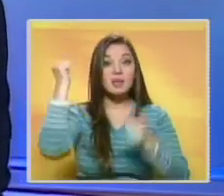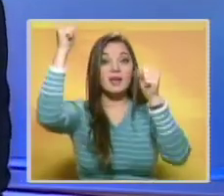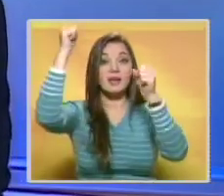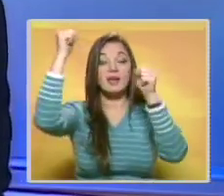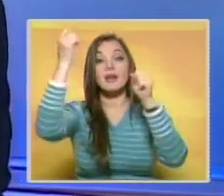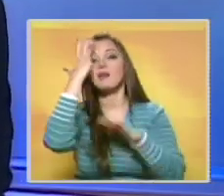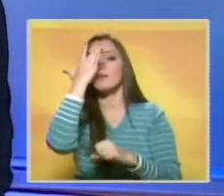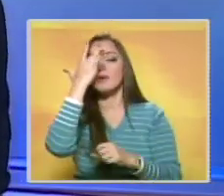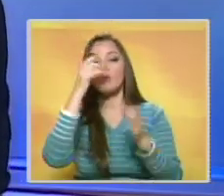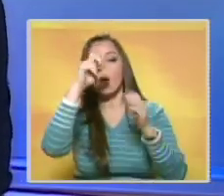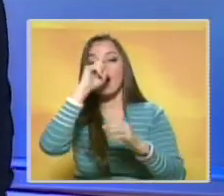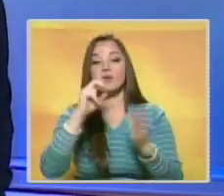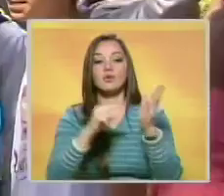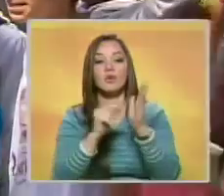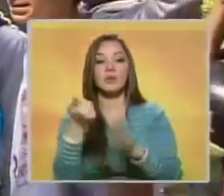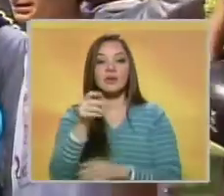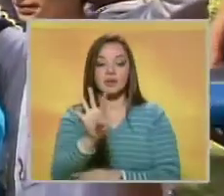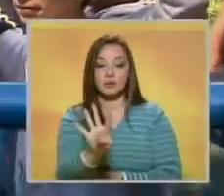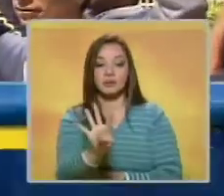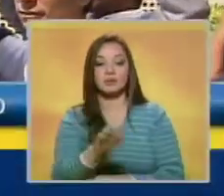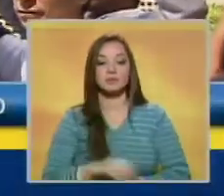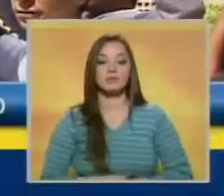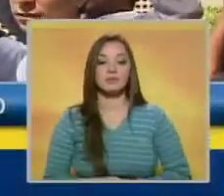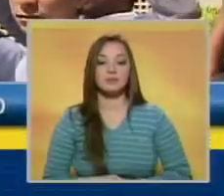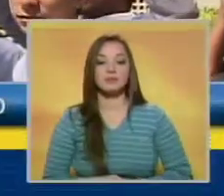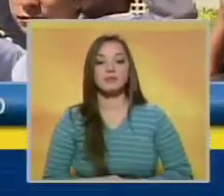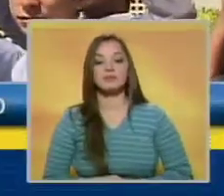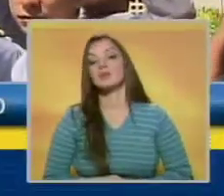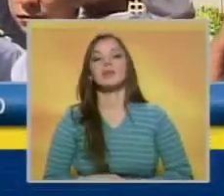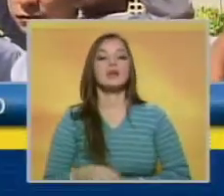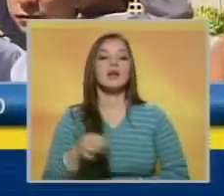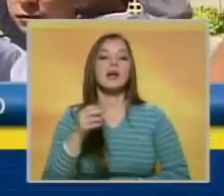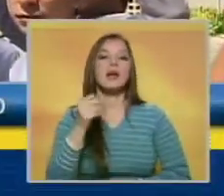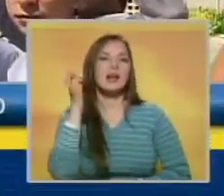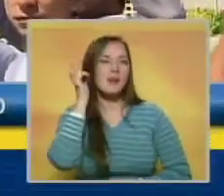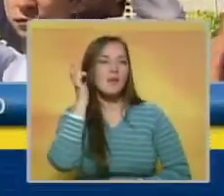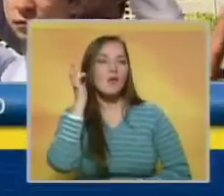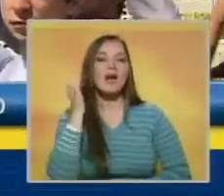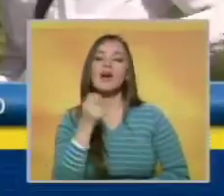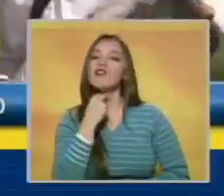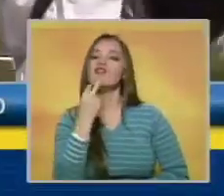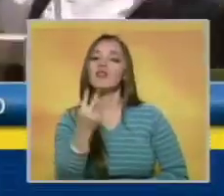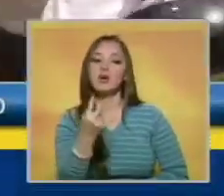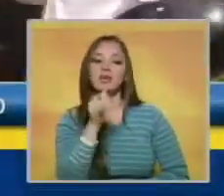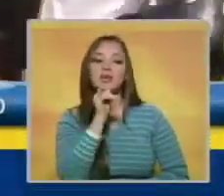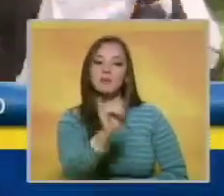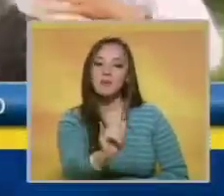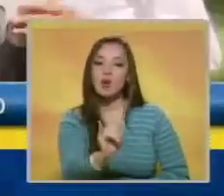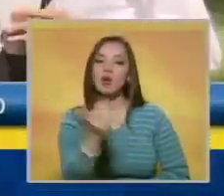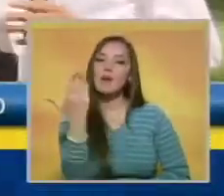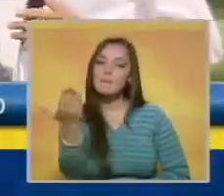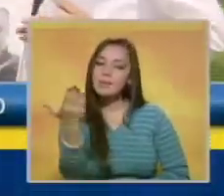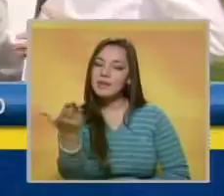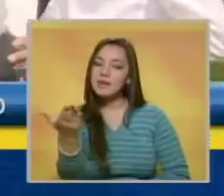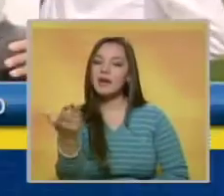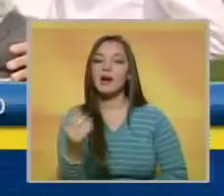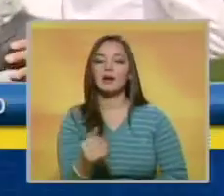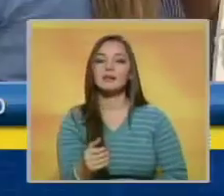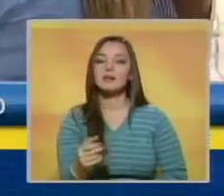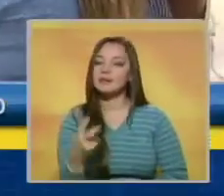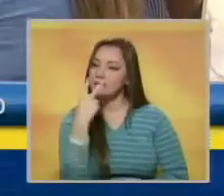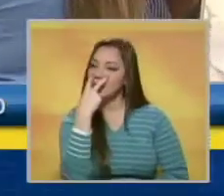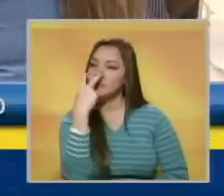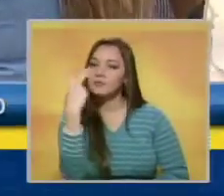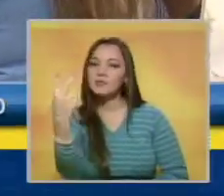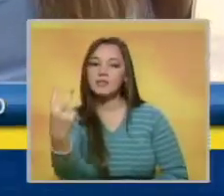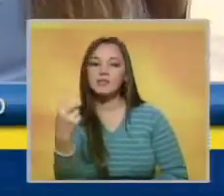de febrero del 2014. Desiree Cabrera, vocera de esta organización, informó que solicitarán audiencias con